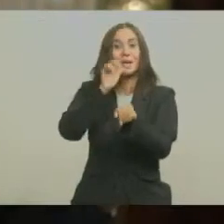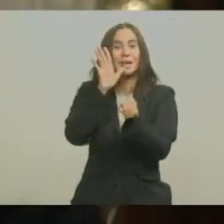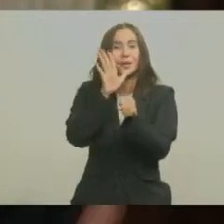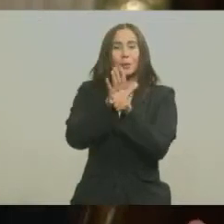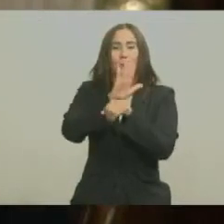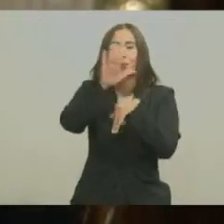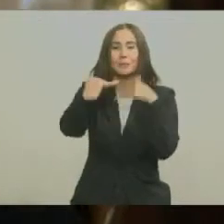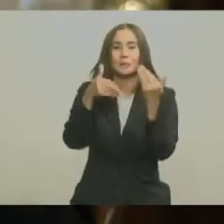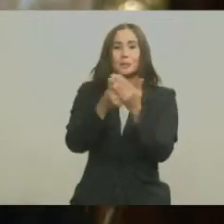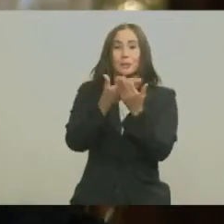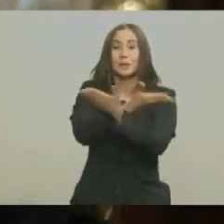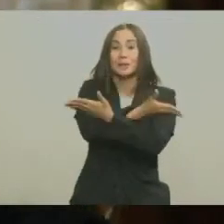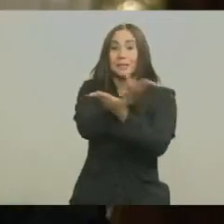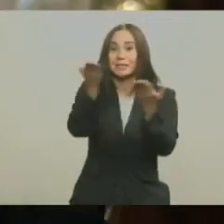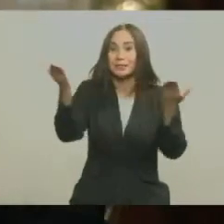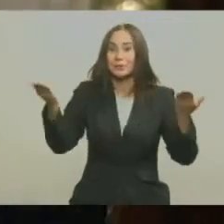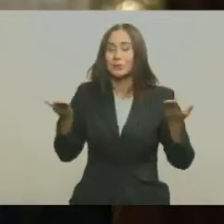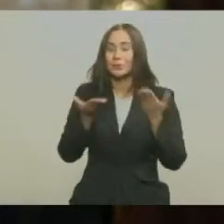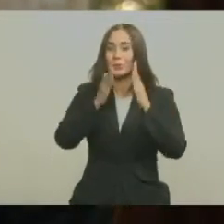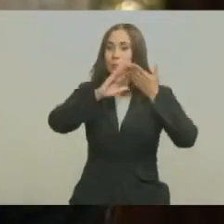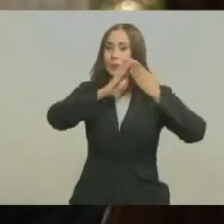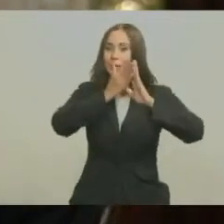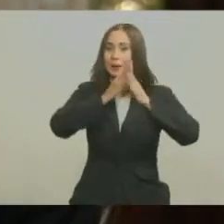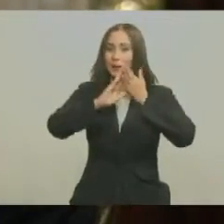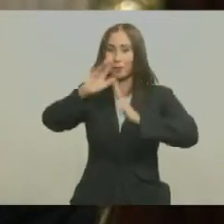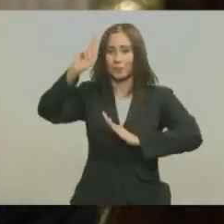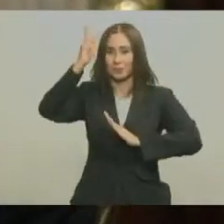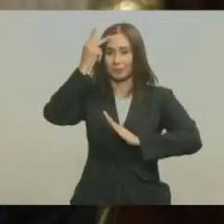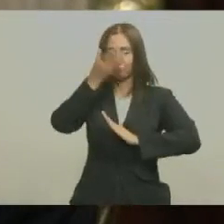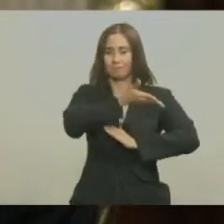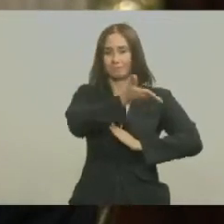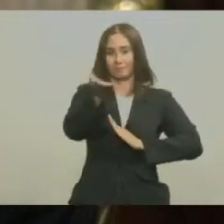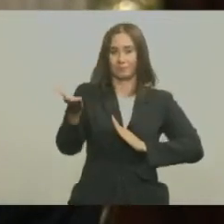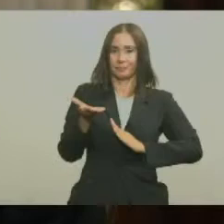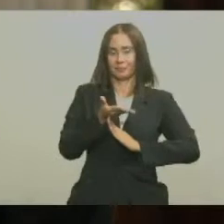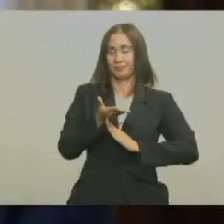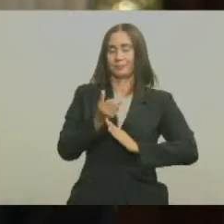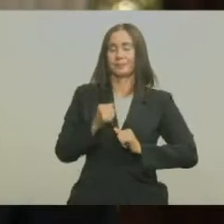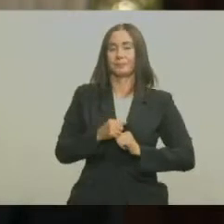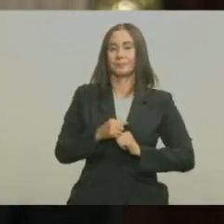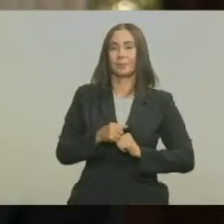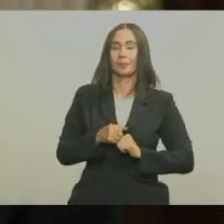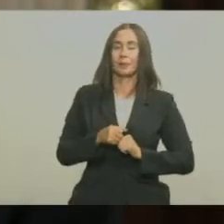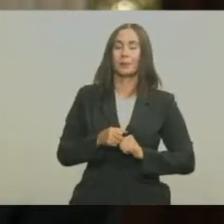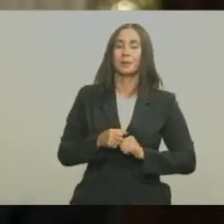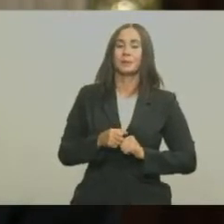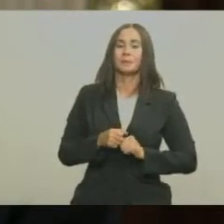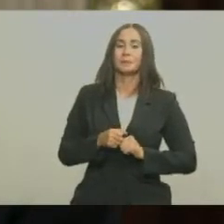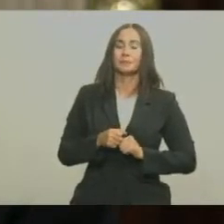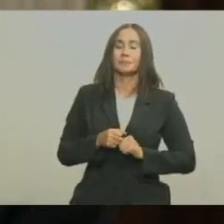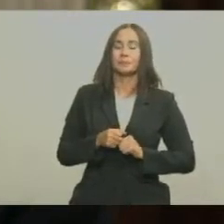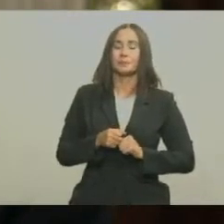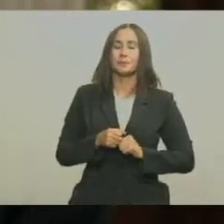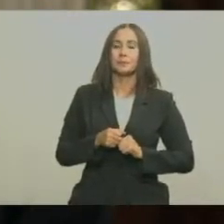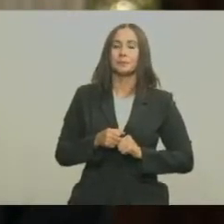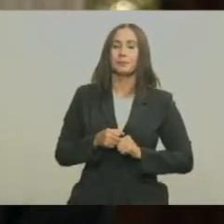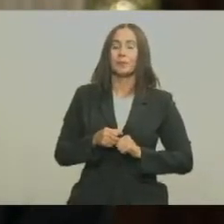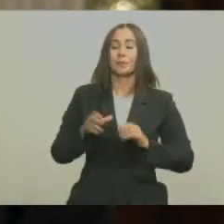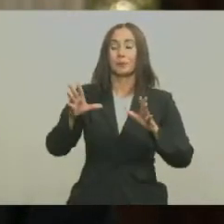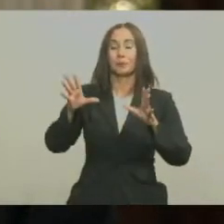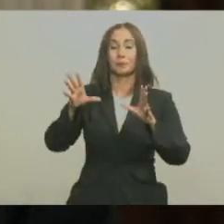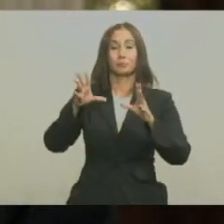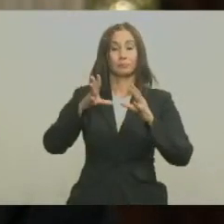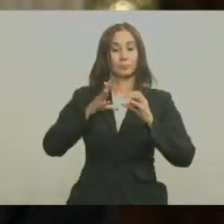de todos, de toda la comunidad política, que hemos asumido tolerancia cero